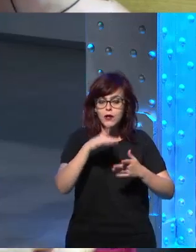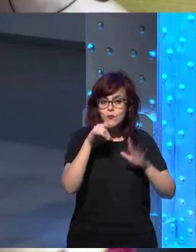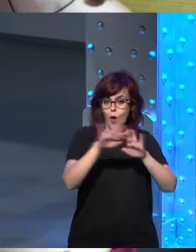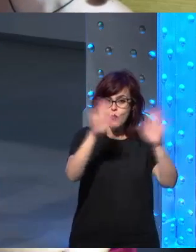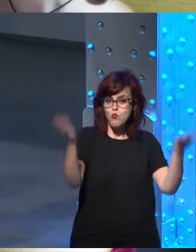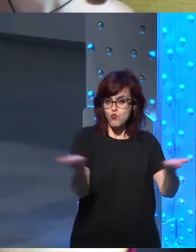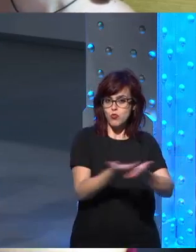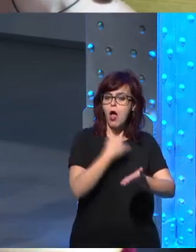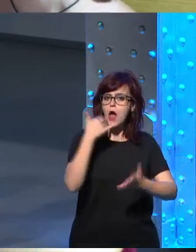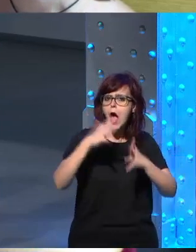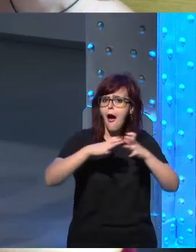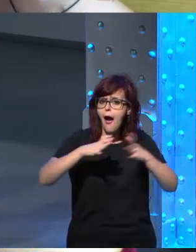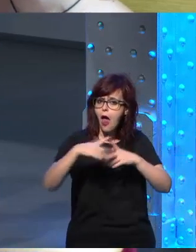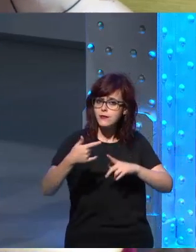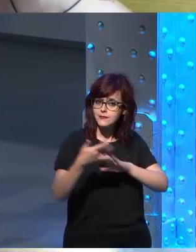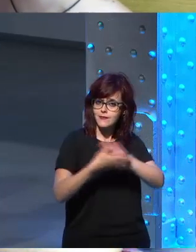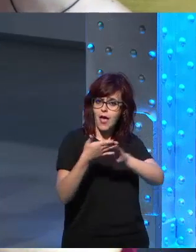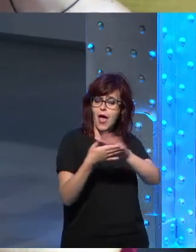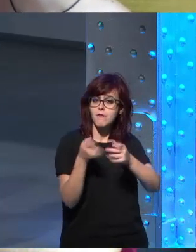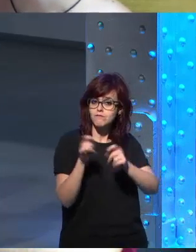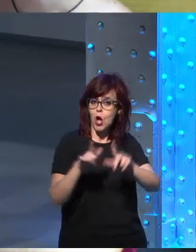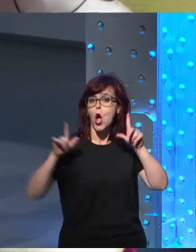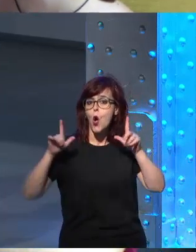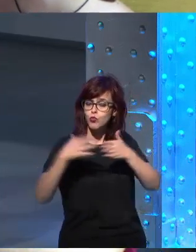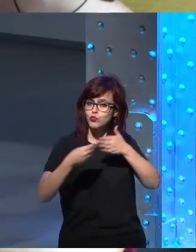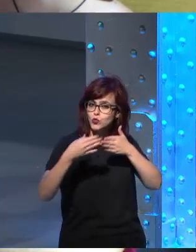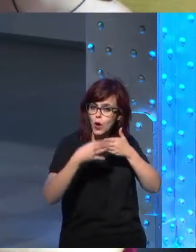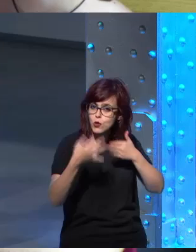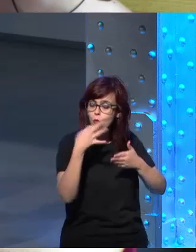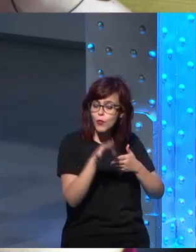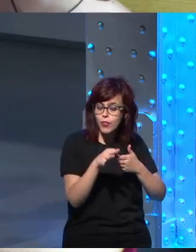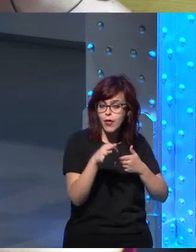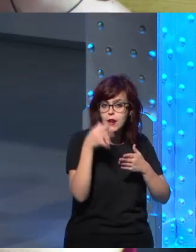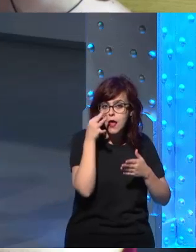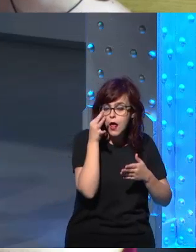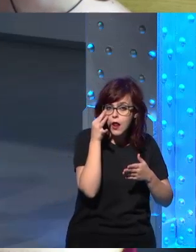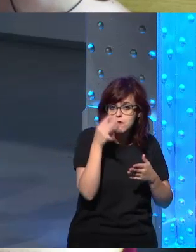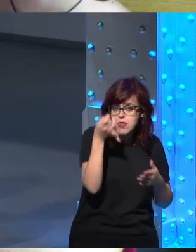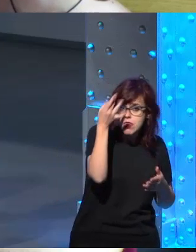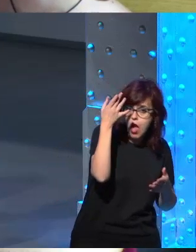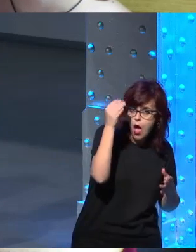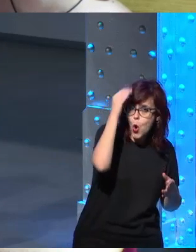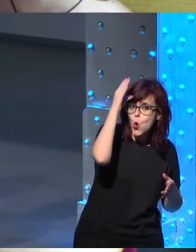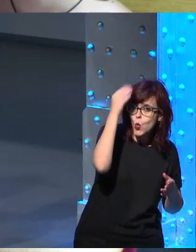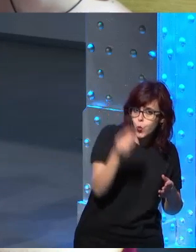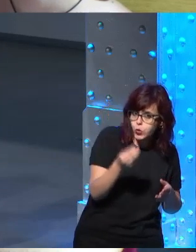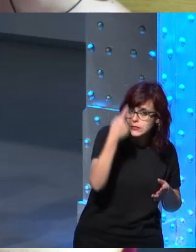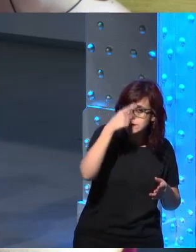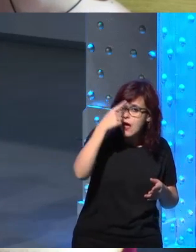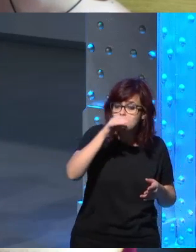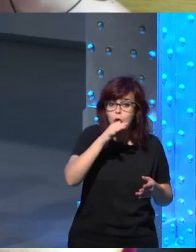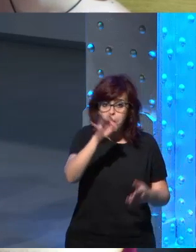mundial y ese usuario que esté diciendo algo puede tener o no tener ninguna idea? ¿Y hasta qué punto es